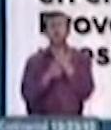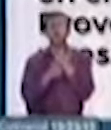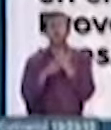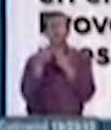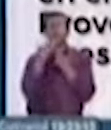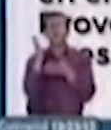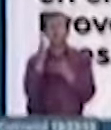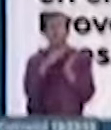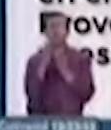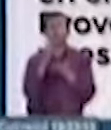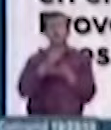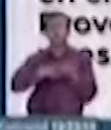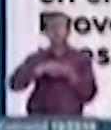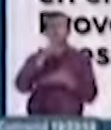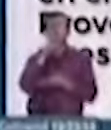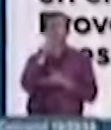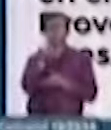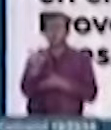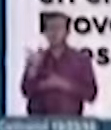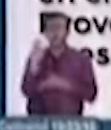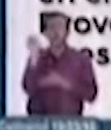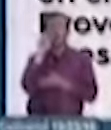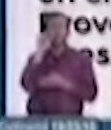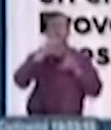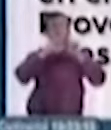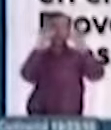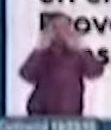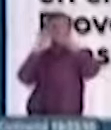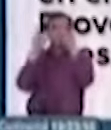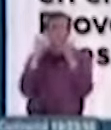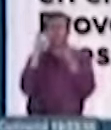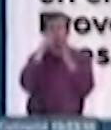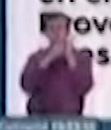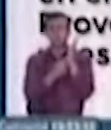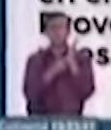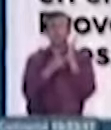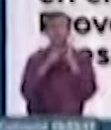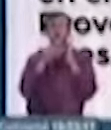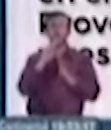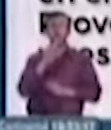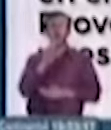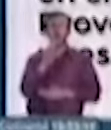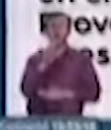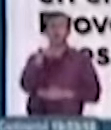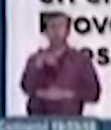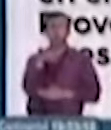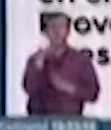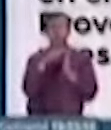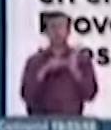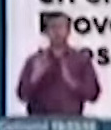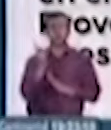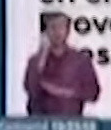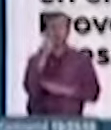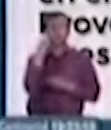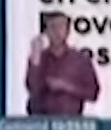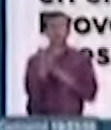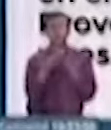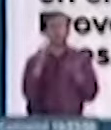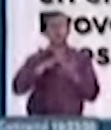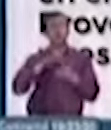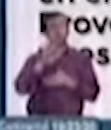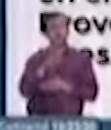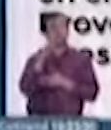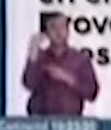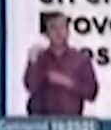parcial del contrato con personas naturales o jurídicas, registradas en el Registro Único de Proveedores, RUP, bajo su riesgo